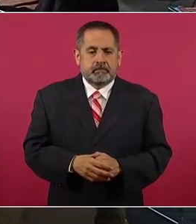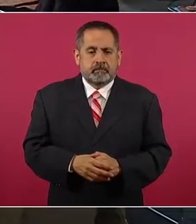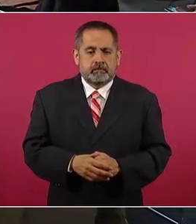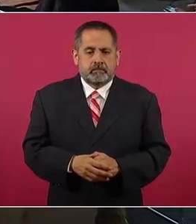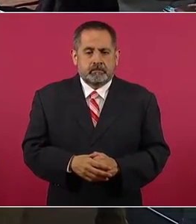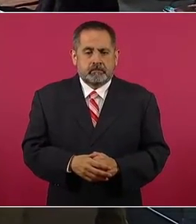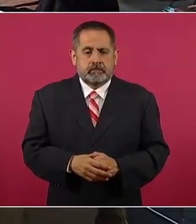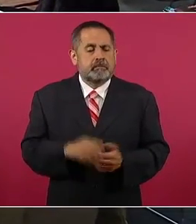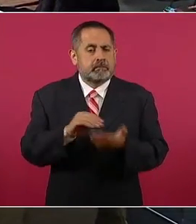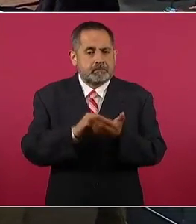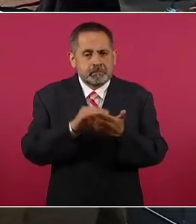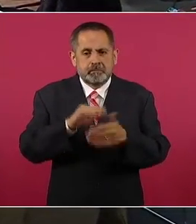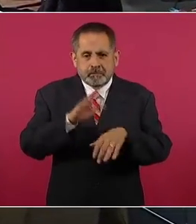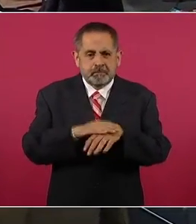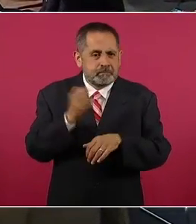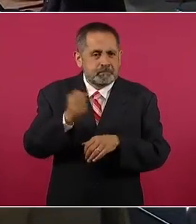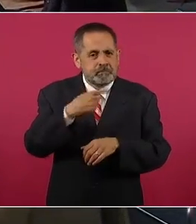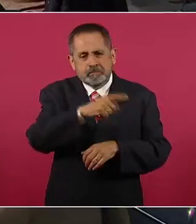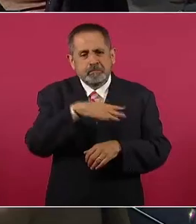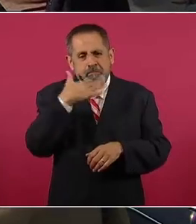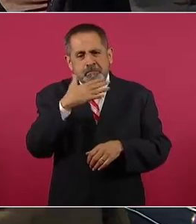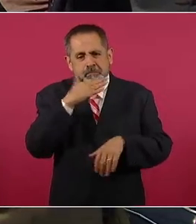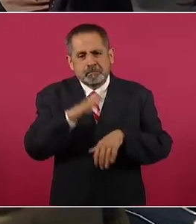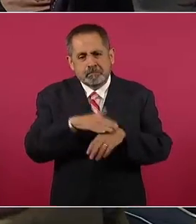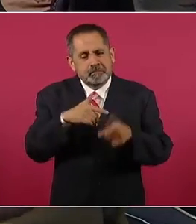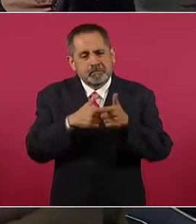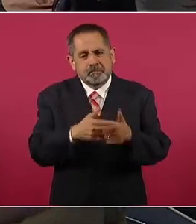Se intensificó.